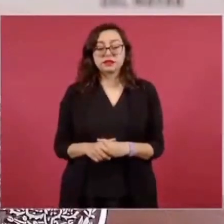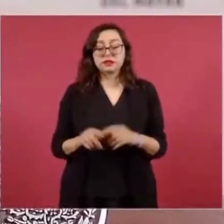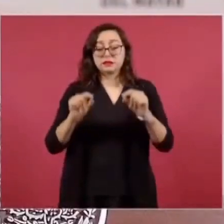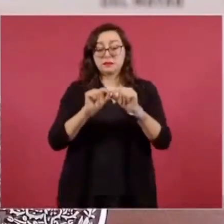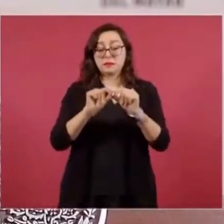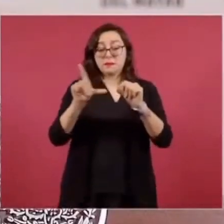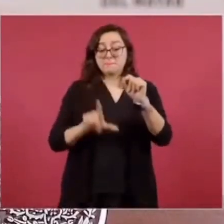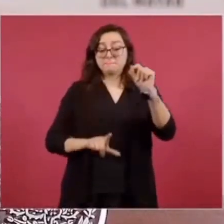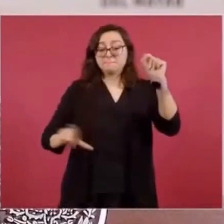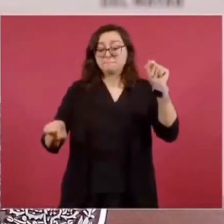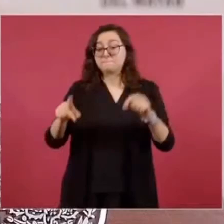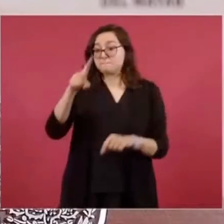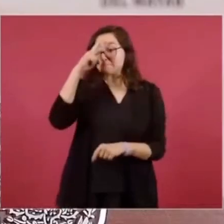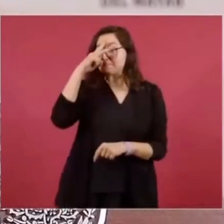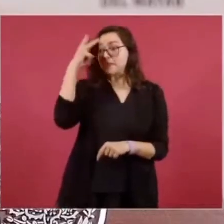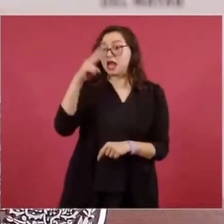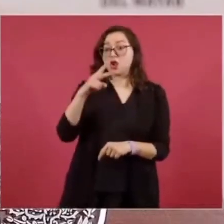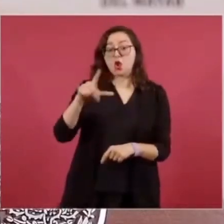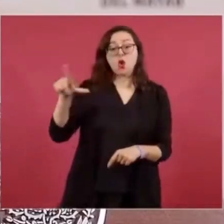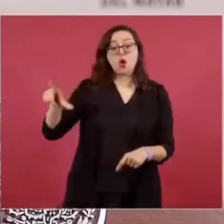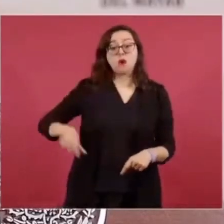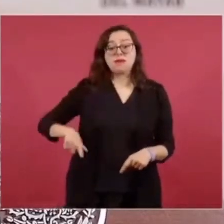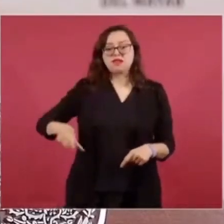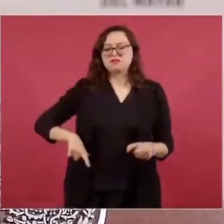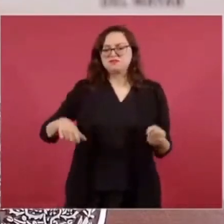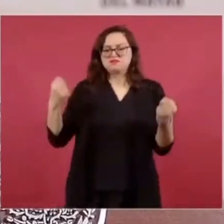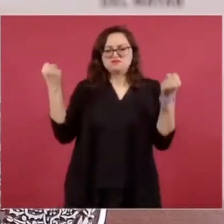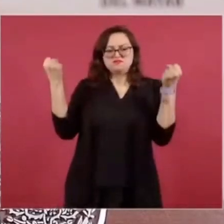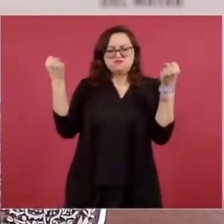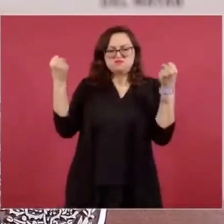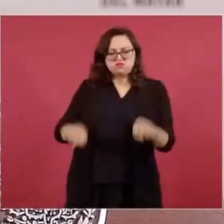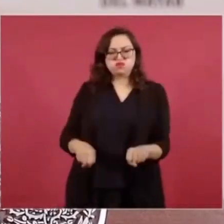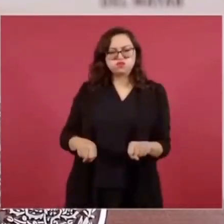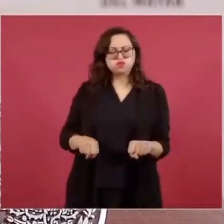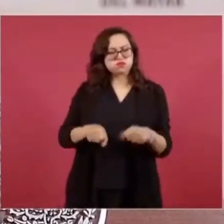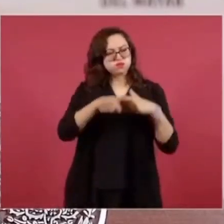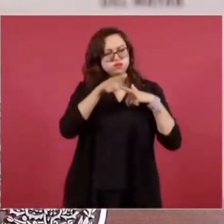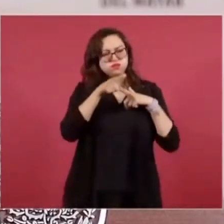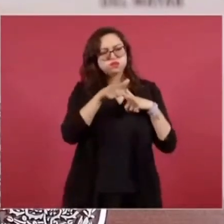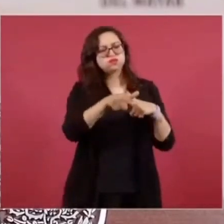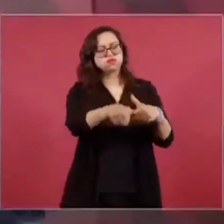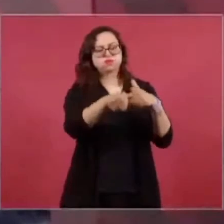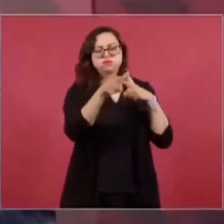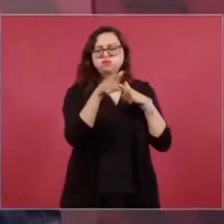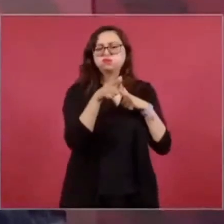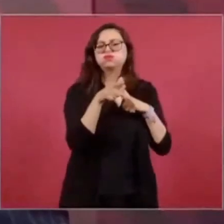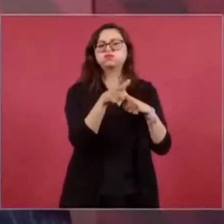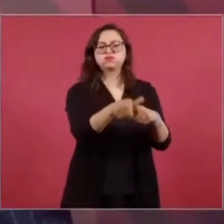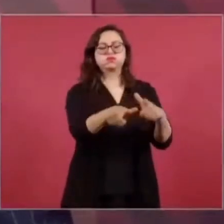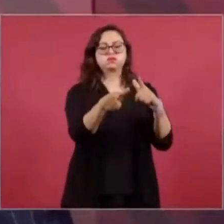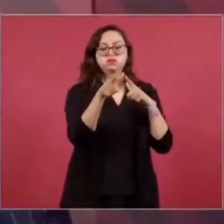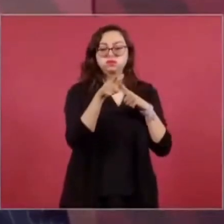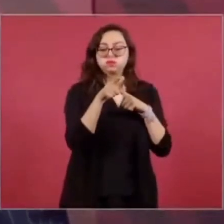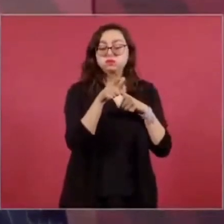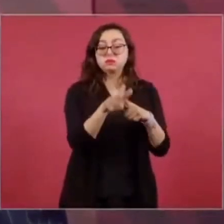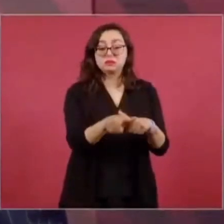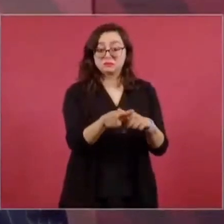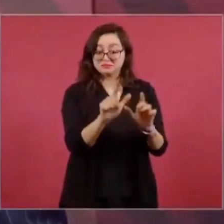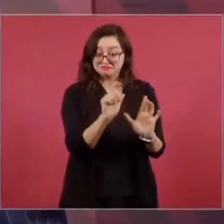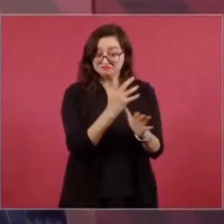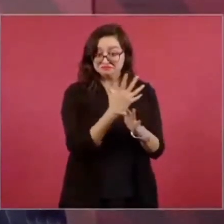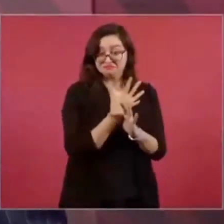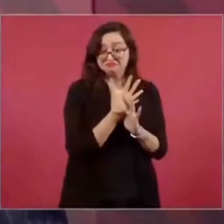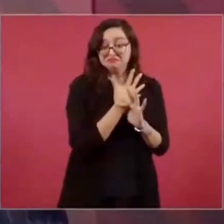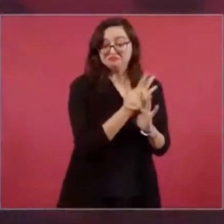gobernado por una tiranía que ha pretendido justificarse a sí misma con los beneficios de